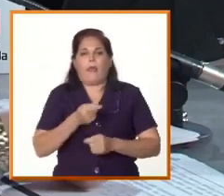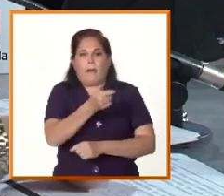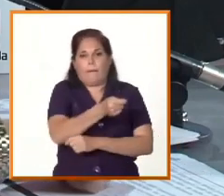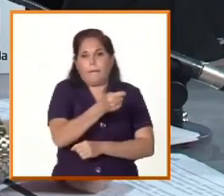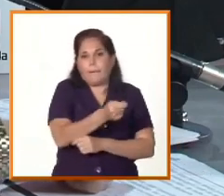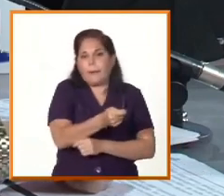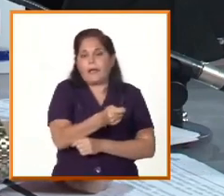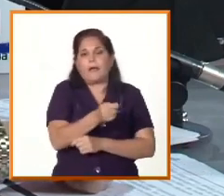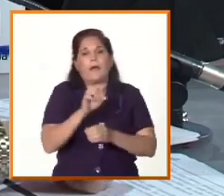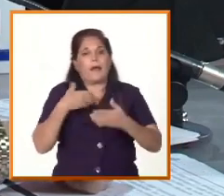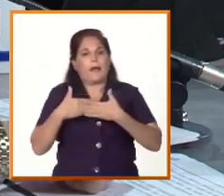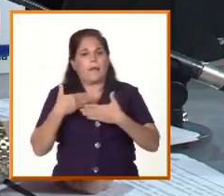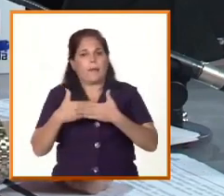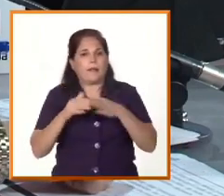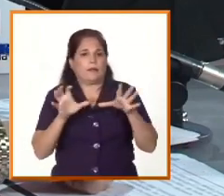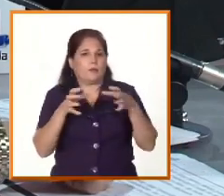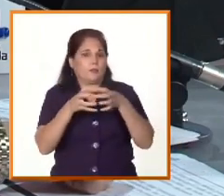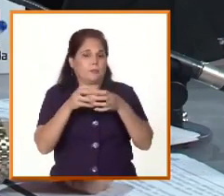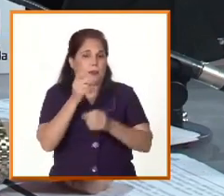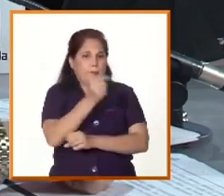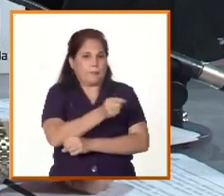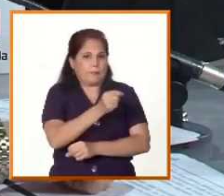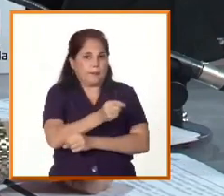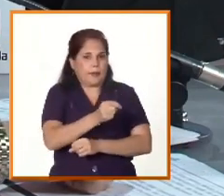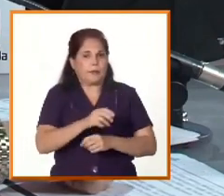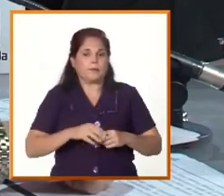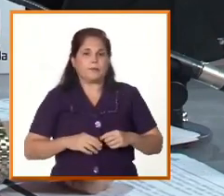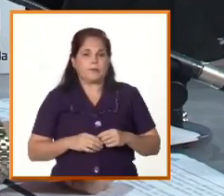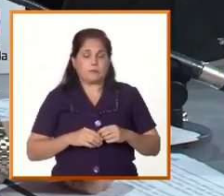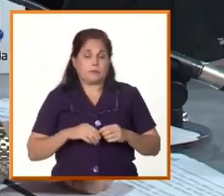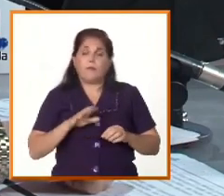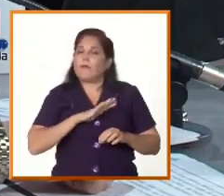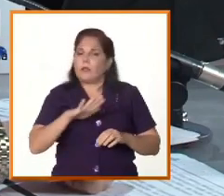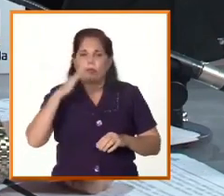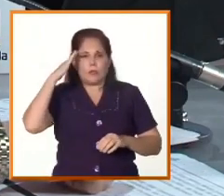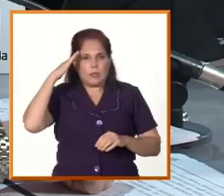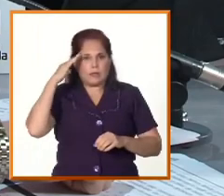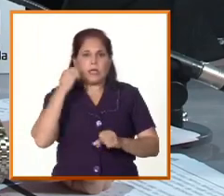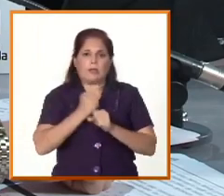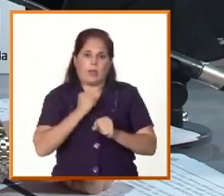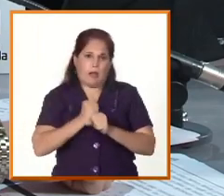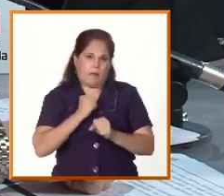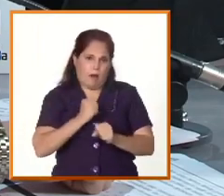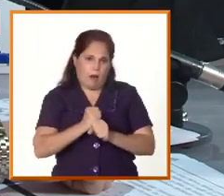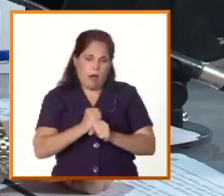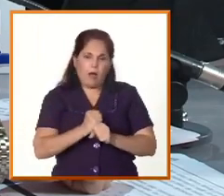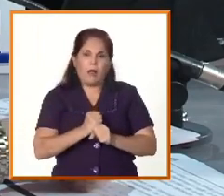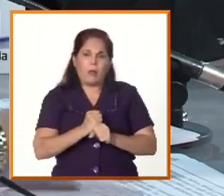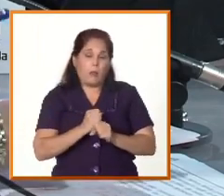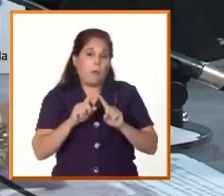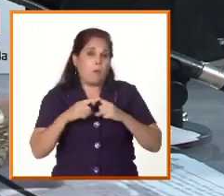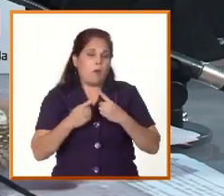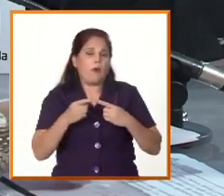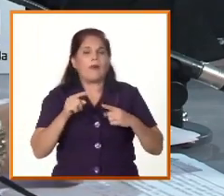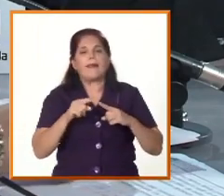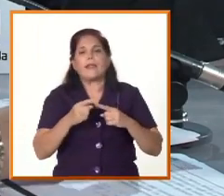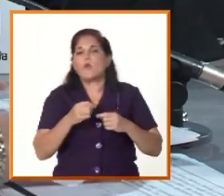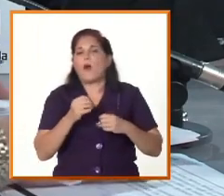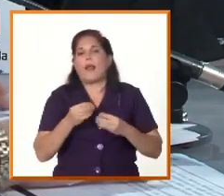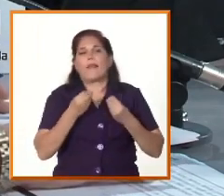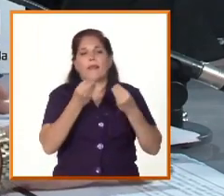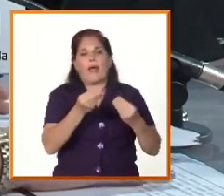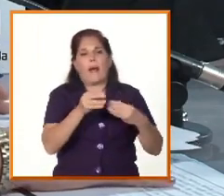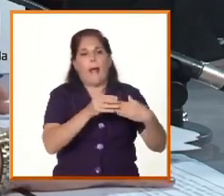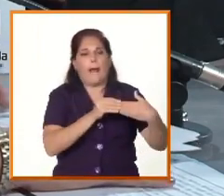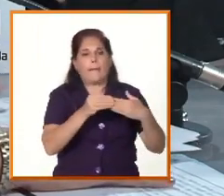cooperativos de pesca se ha trabajado por darle flexibilidad a la aplicación